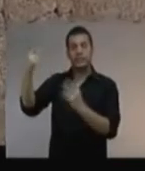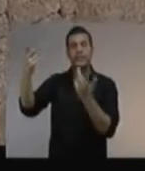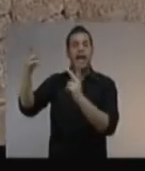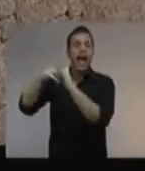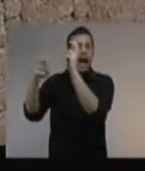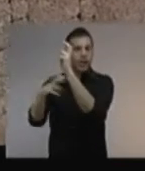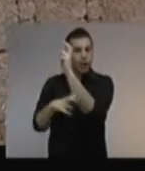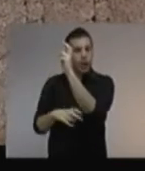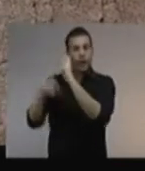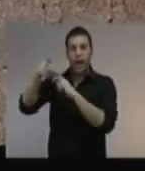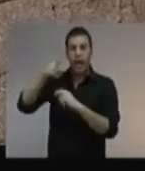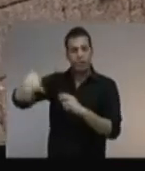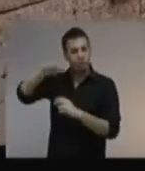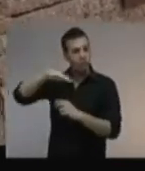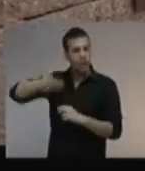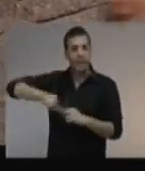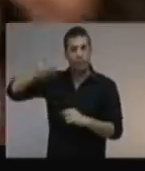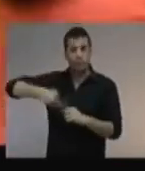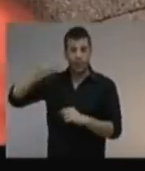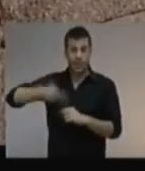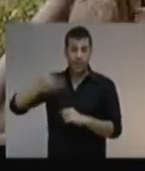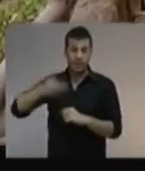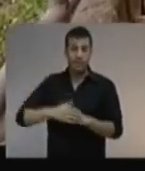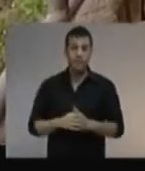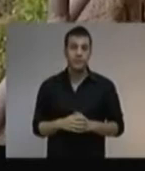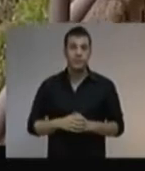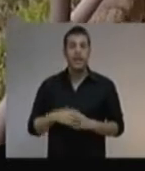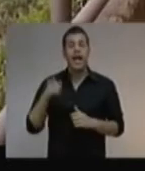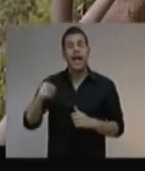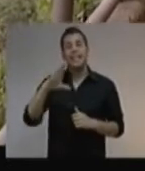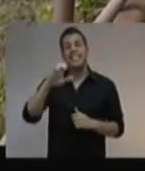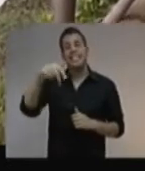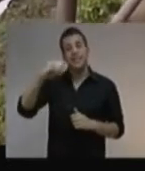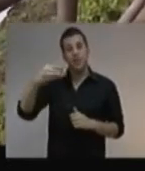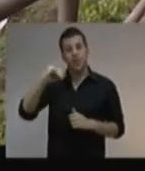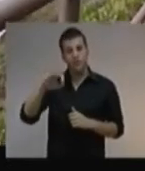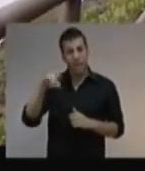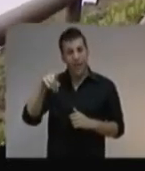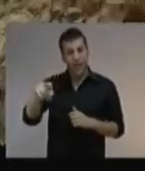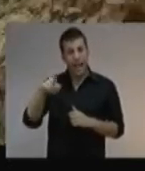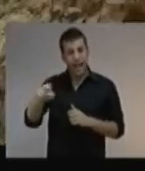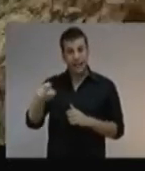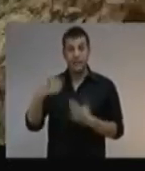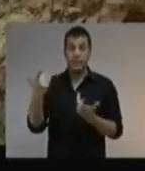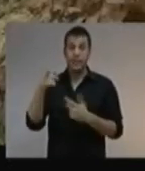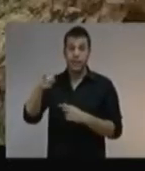asentamientos arqueológicos de mayor envergadura de Gran Canaria. El asentamiento de Cenobio de Valerón es un granero